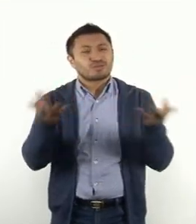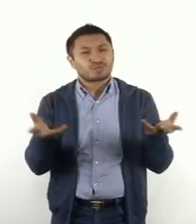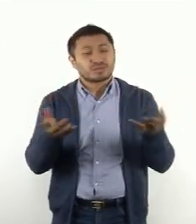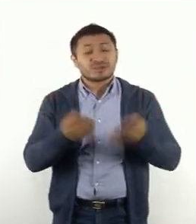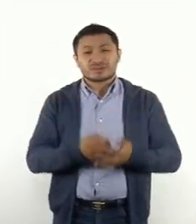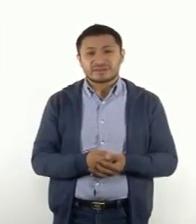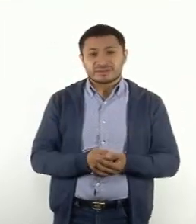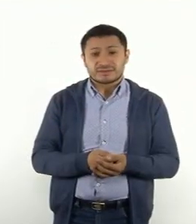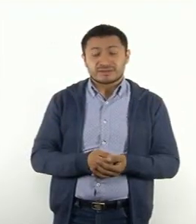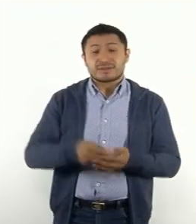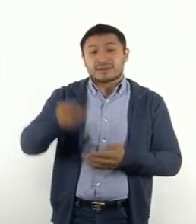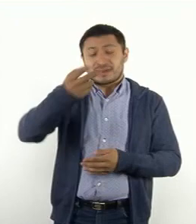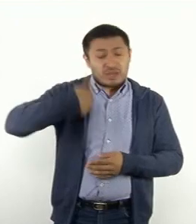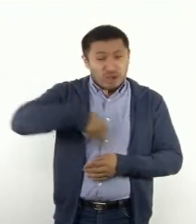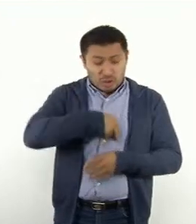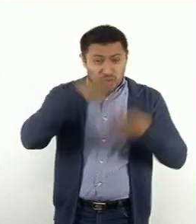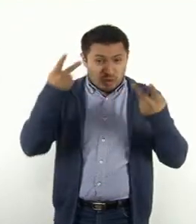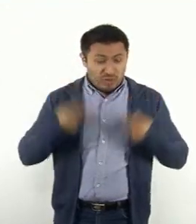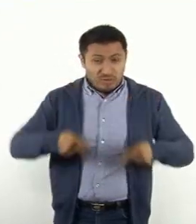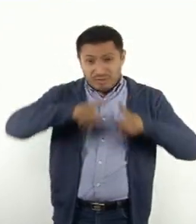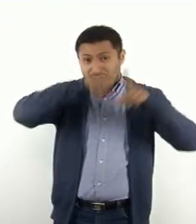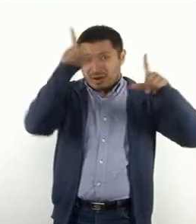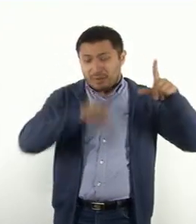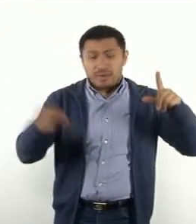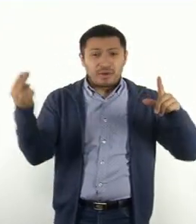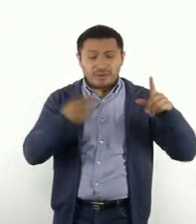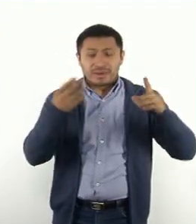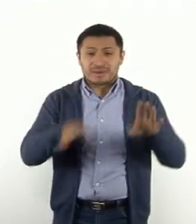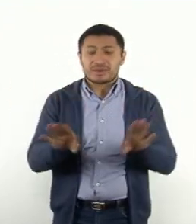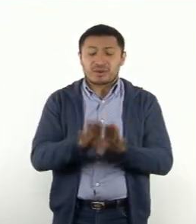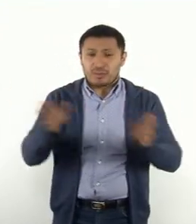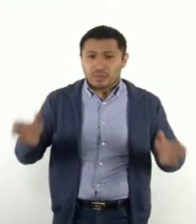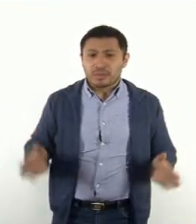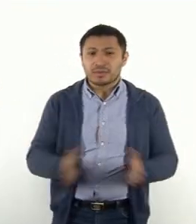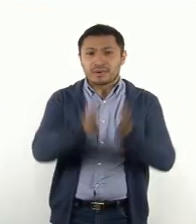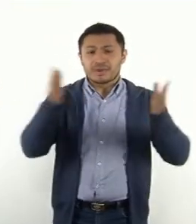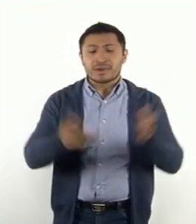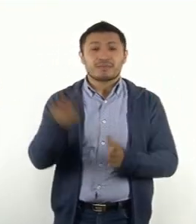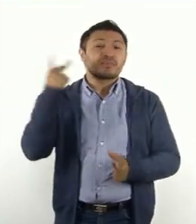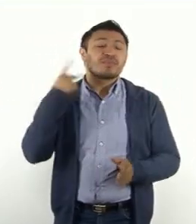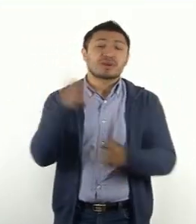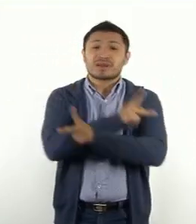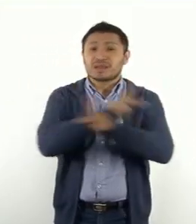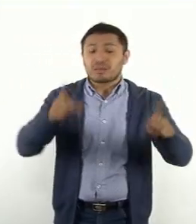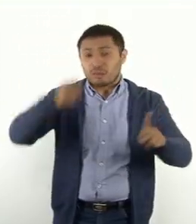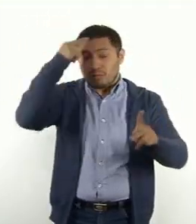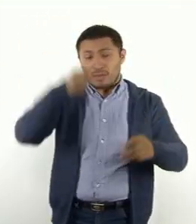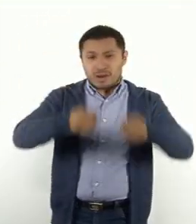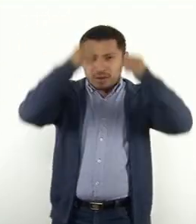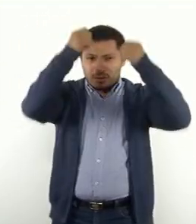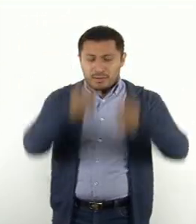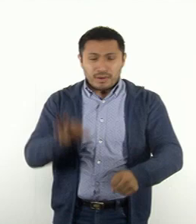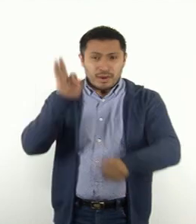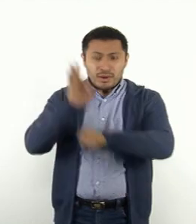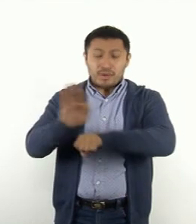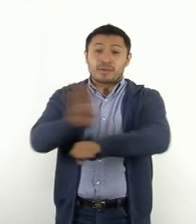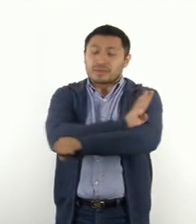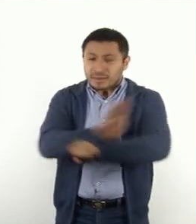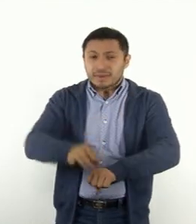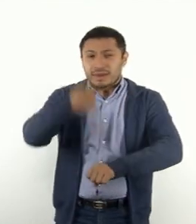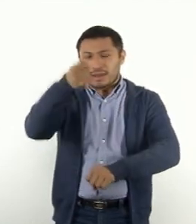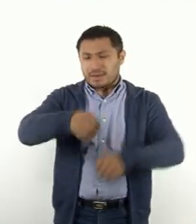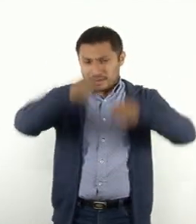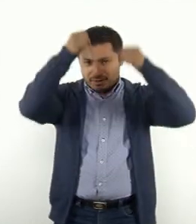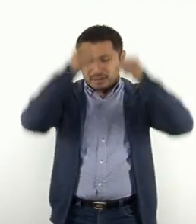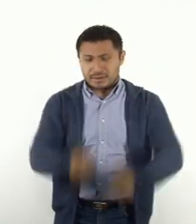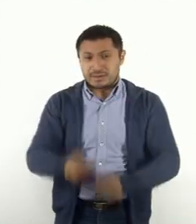La sociedad mexicana necesita que se refuercen las políticas públicas que aseguran su bienestar y garantizan el cumplimiento